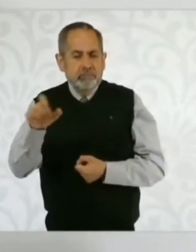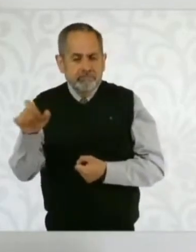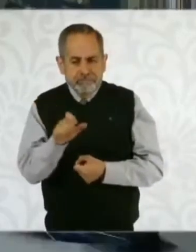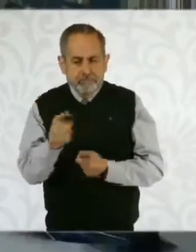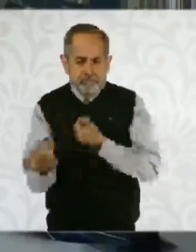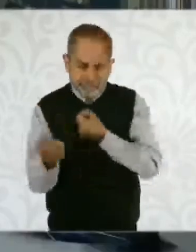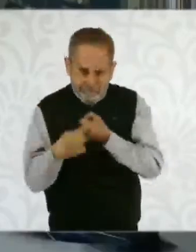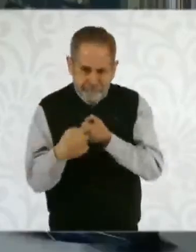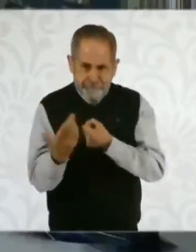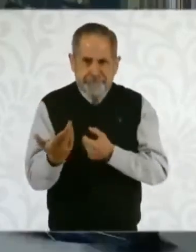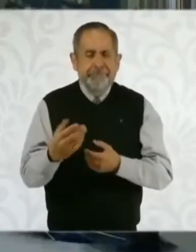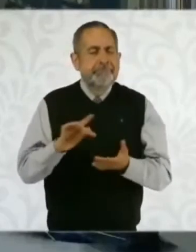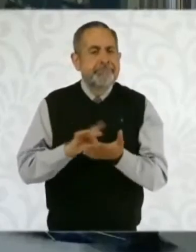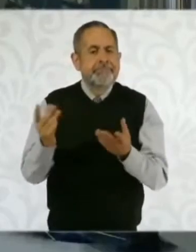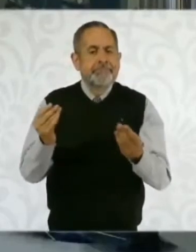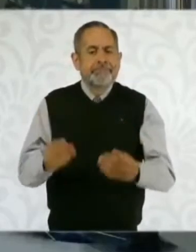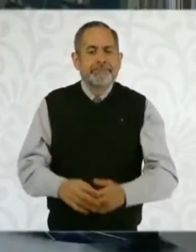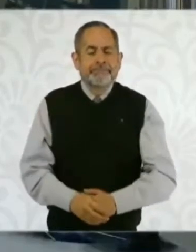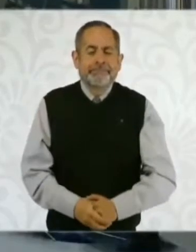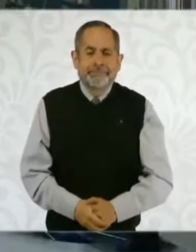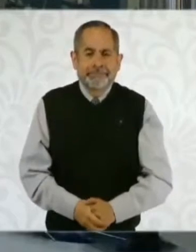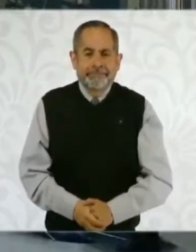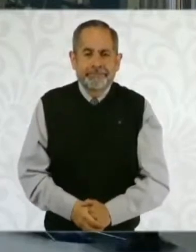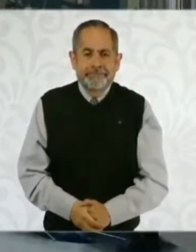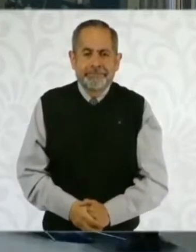Muchas gracias.